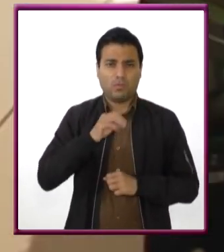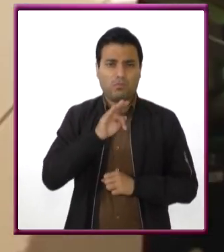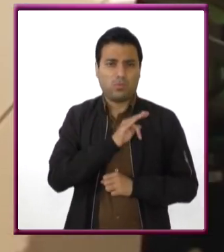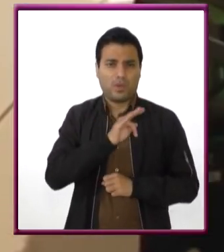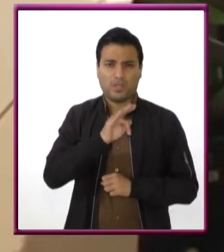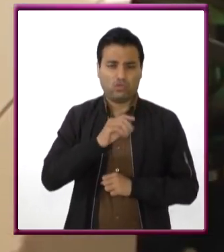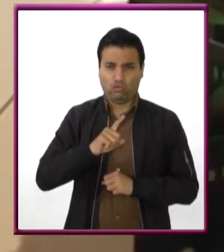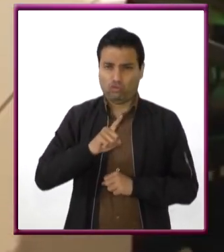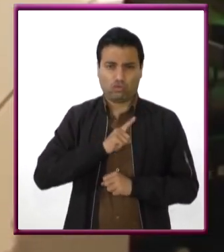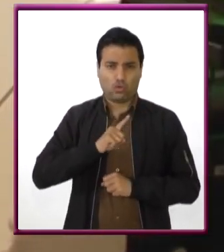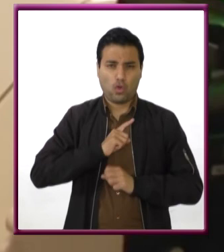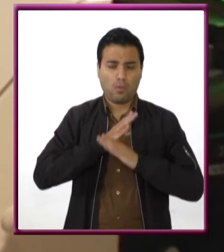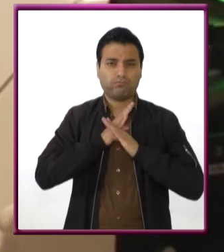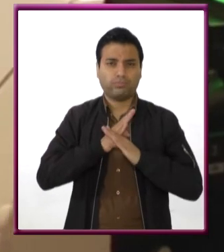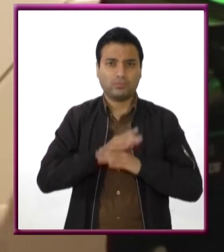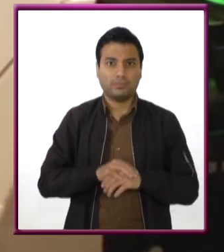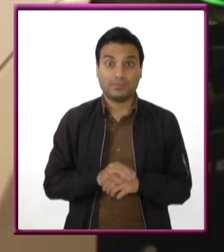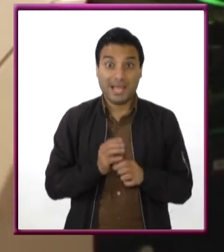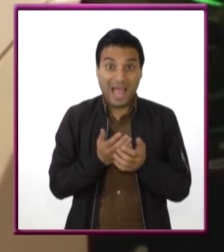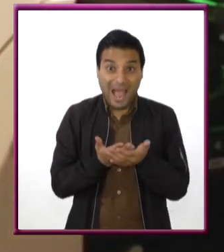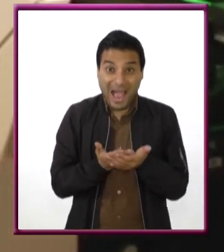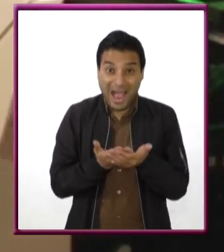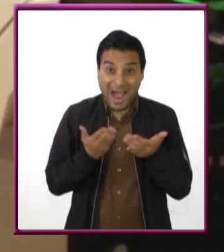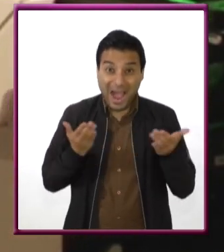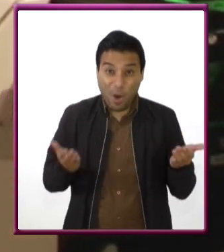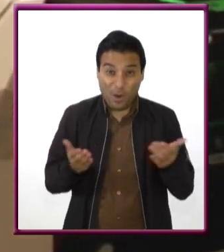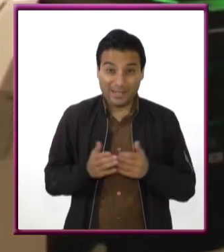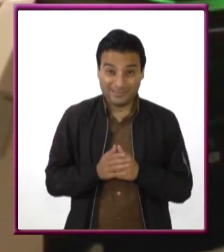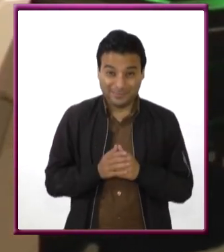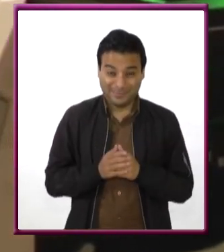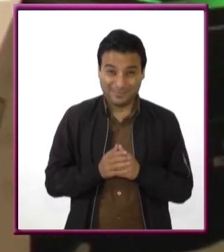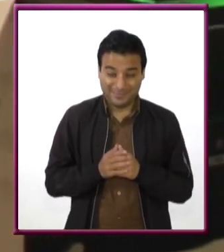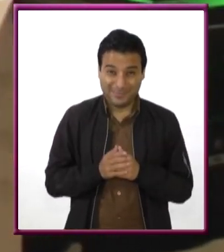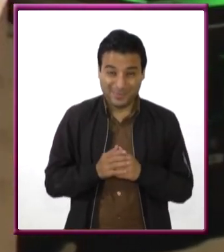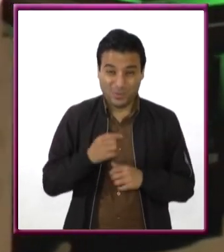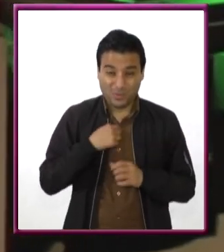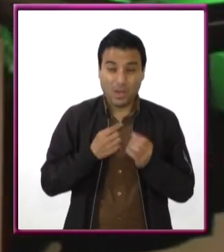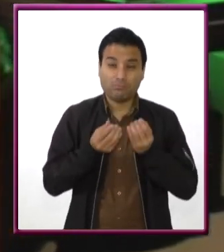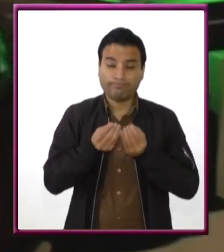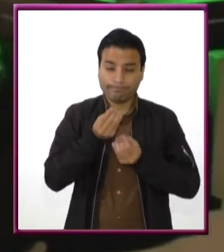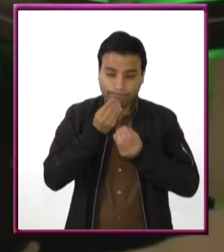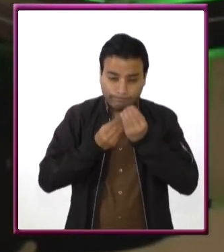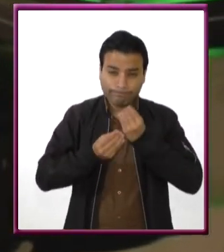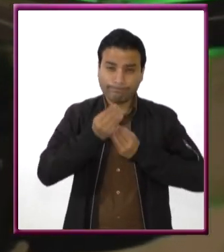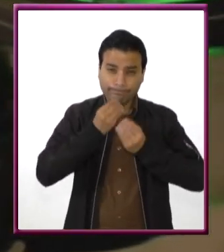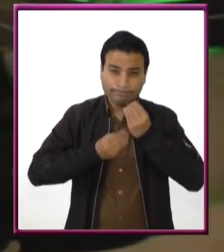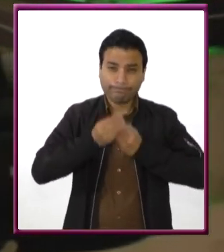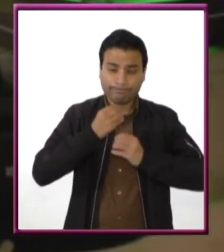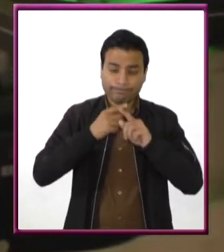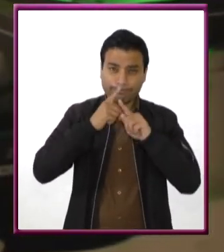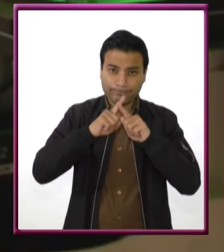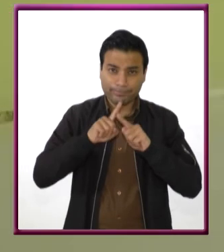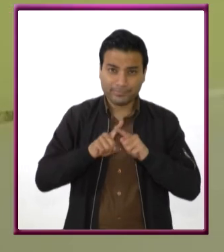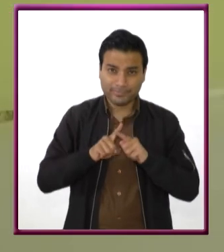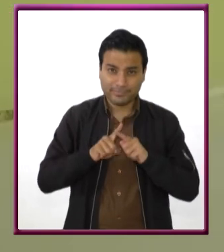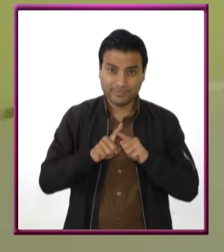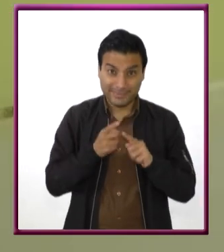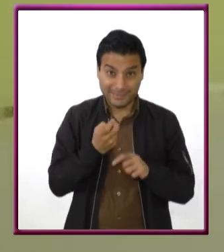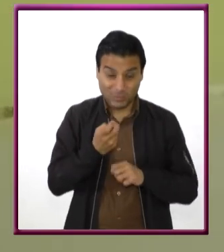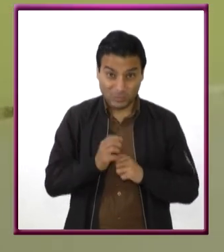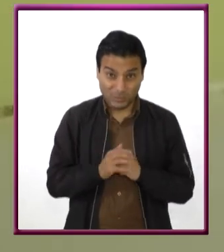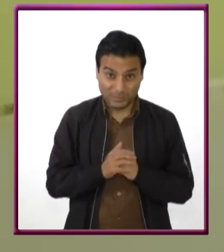anticuerpos, pero que ahora con esta exacerbación de la patogenicidad, porque se están seleccionando aquellos que sobreviven a